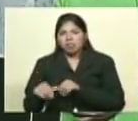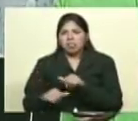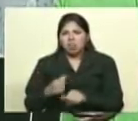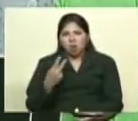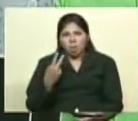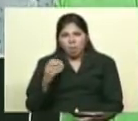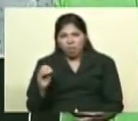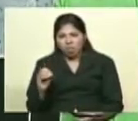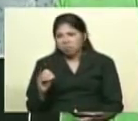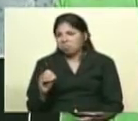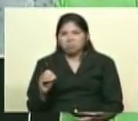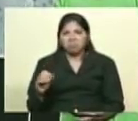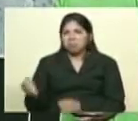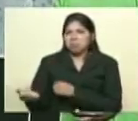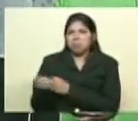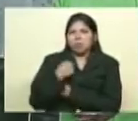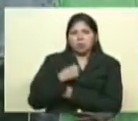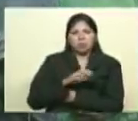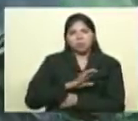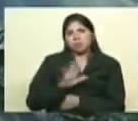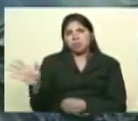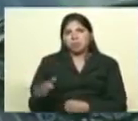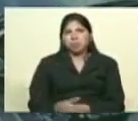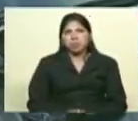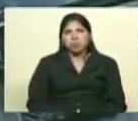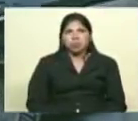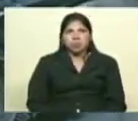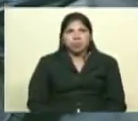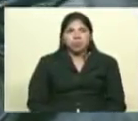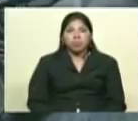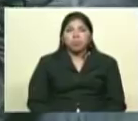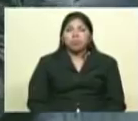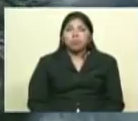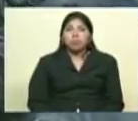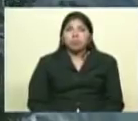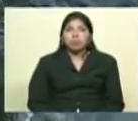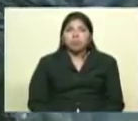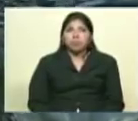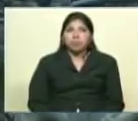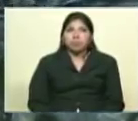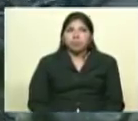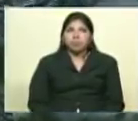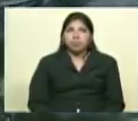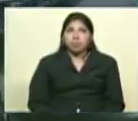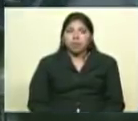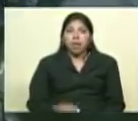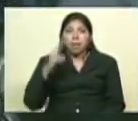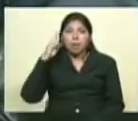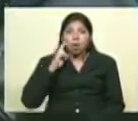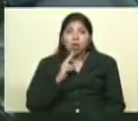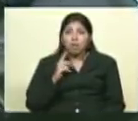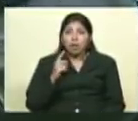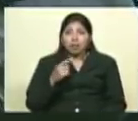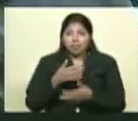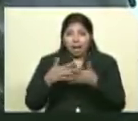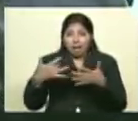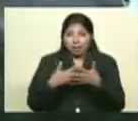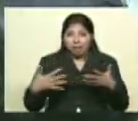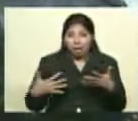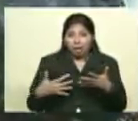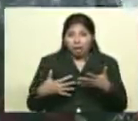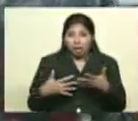que el libertador Simón Bolívar dijera sus palabras proféticas en la carta a Irving en